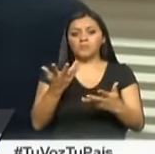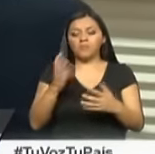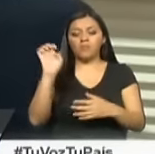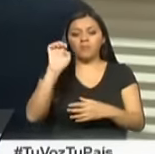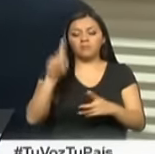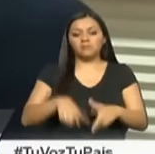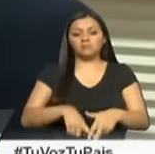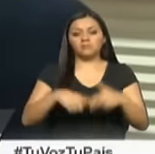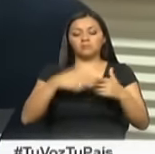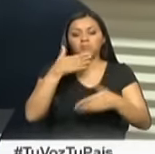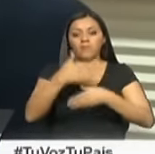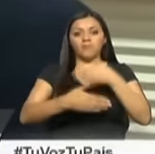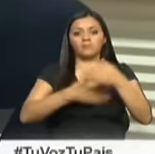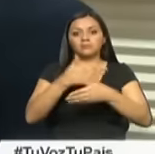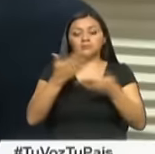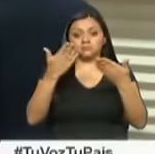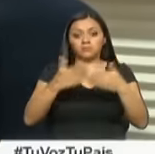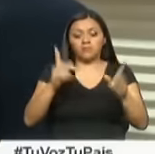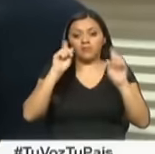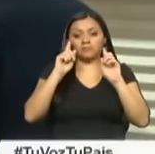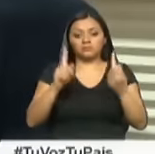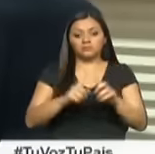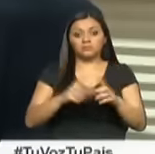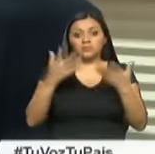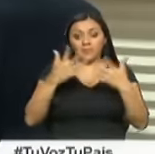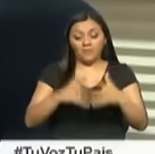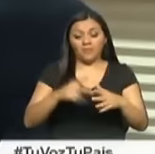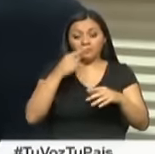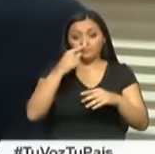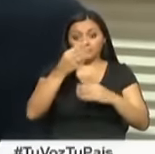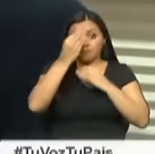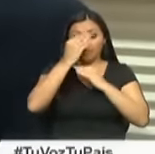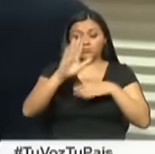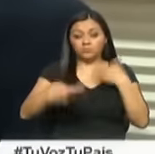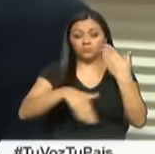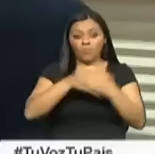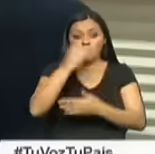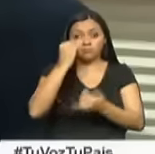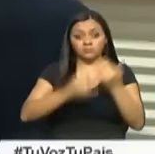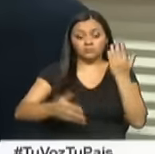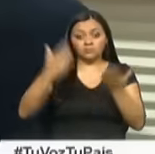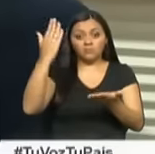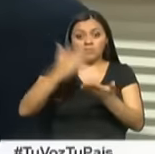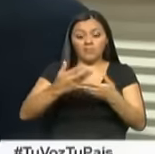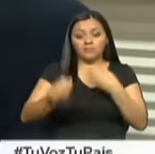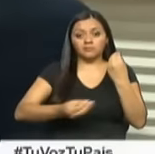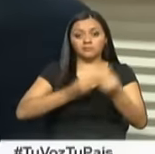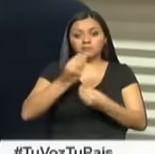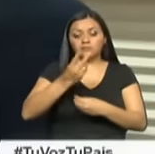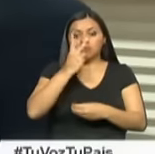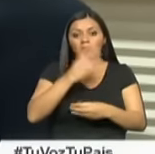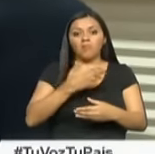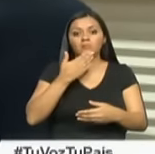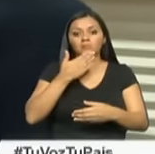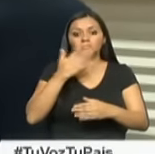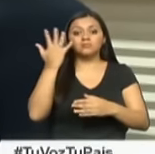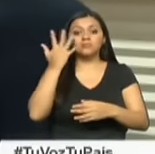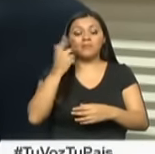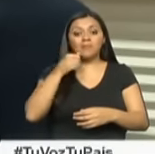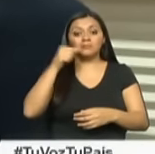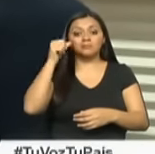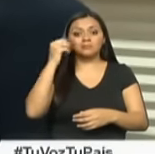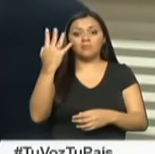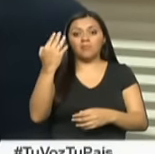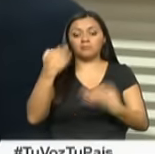Y de acuerdo al último corte de esta información, que es de fecha de ayer,